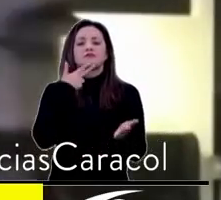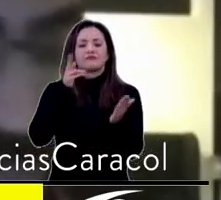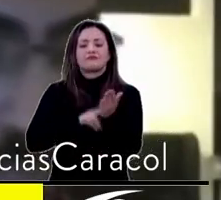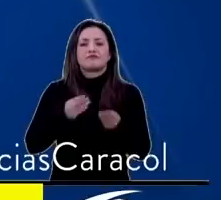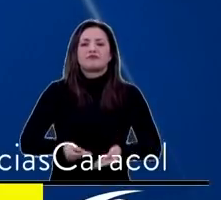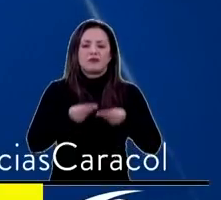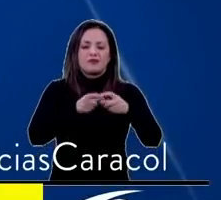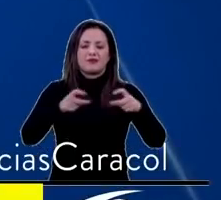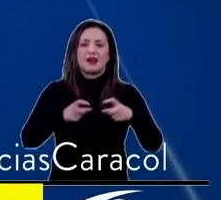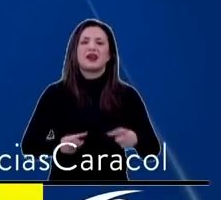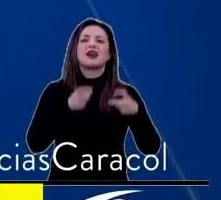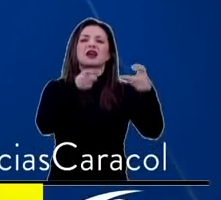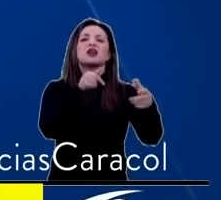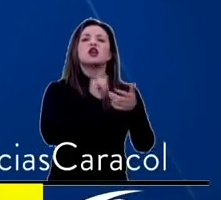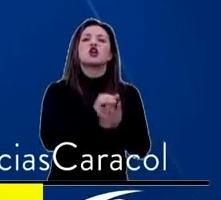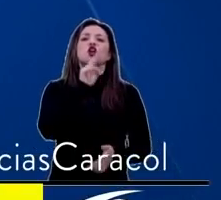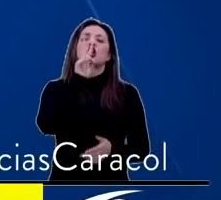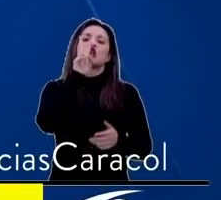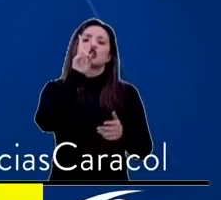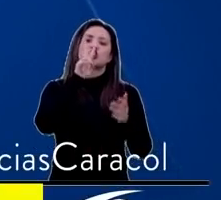de libertad número